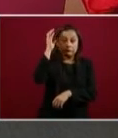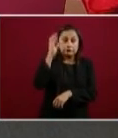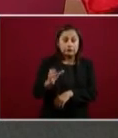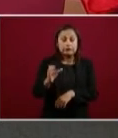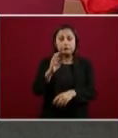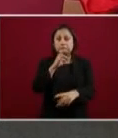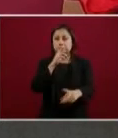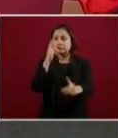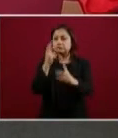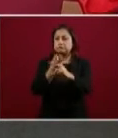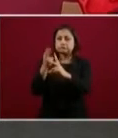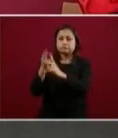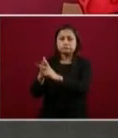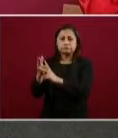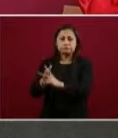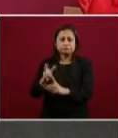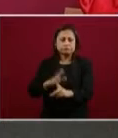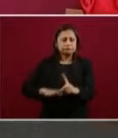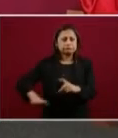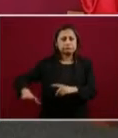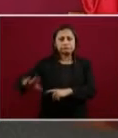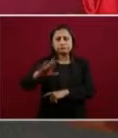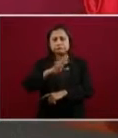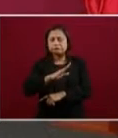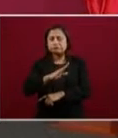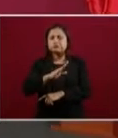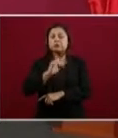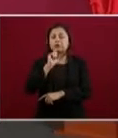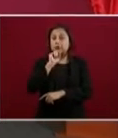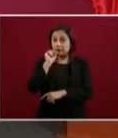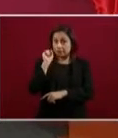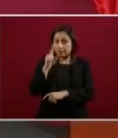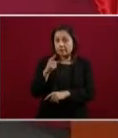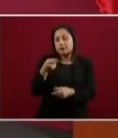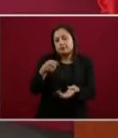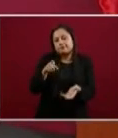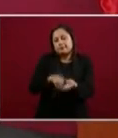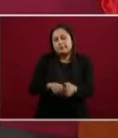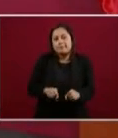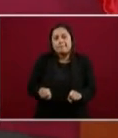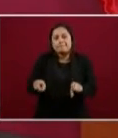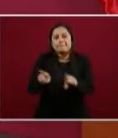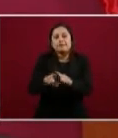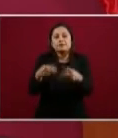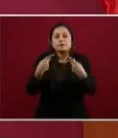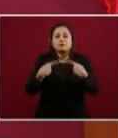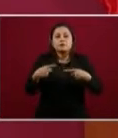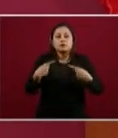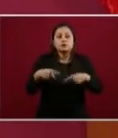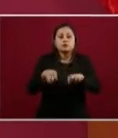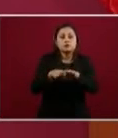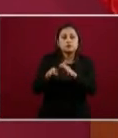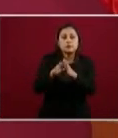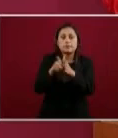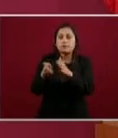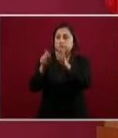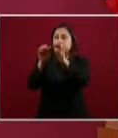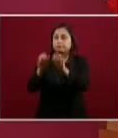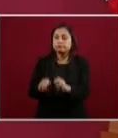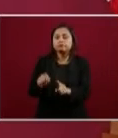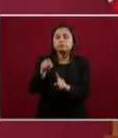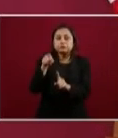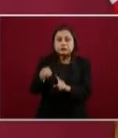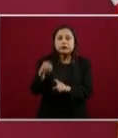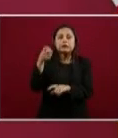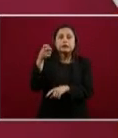y también hay un malestar en un gran sector de la comunidad de México, es decir, de la gente, de los ciudadanos. ¿Por qué? Porque